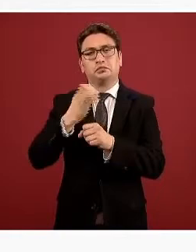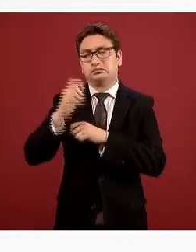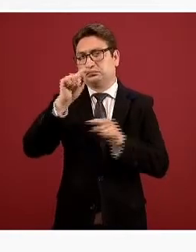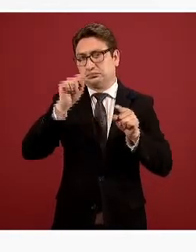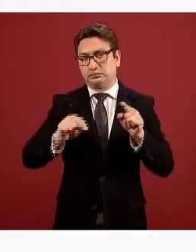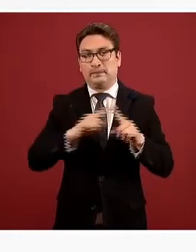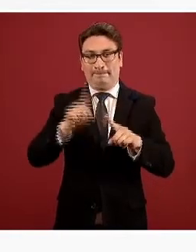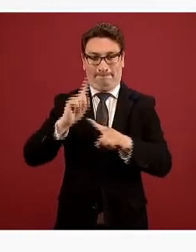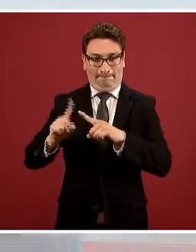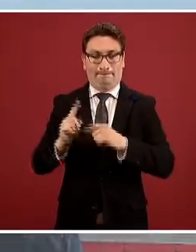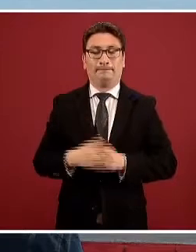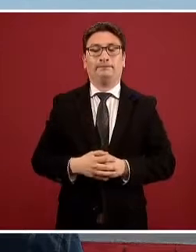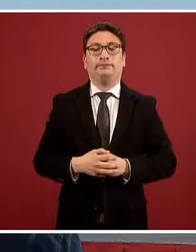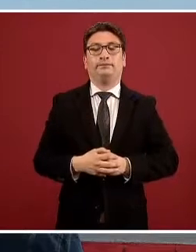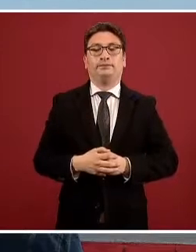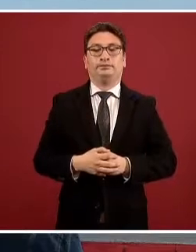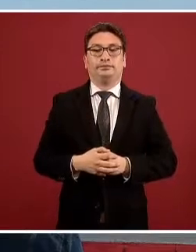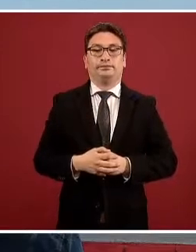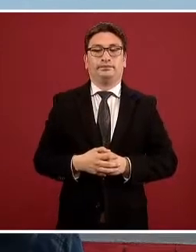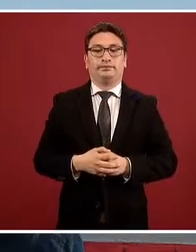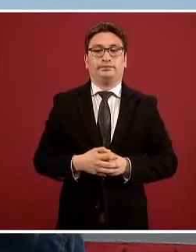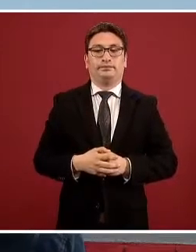entidades federativas. La siguiente.